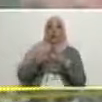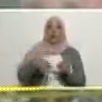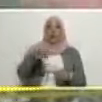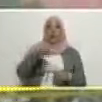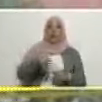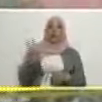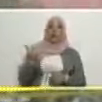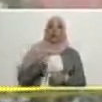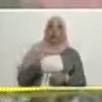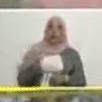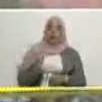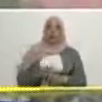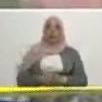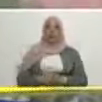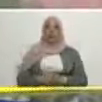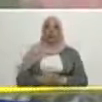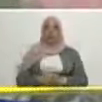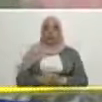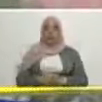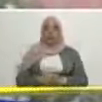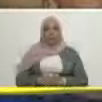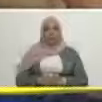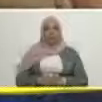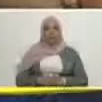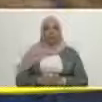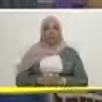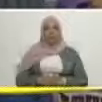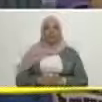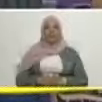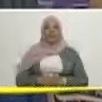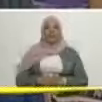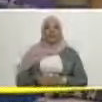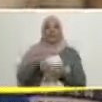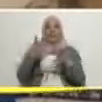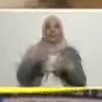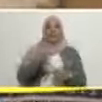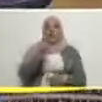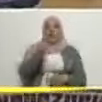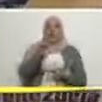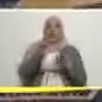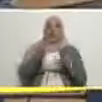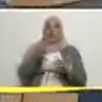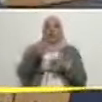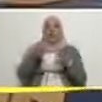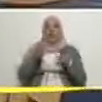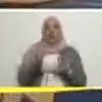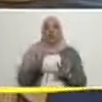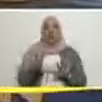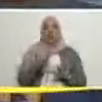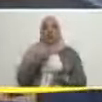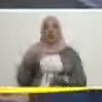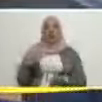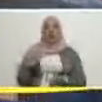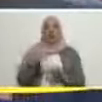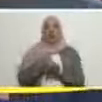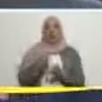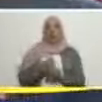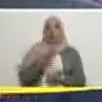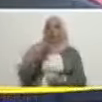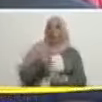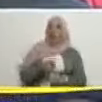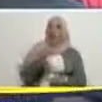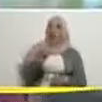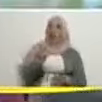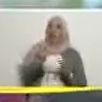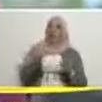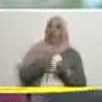del país? Así es. ¿Cómo es eso? Cuéntame. Bueno, 16 y 17. Nosotros